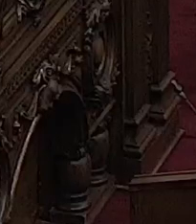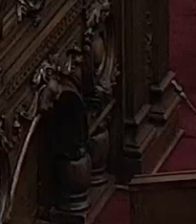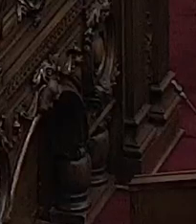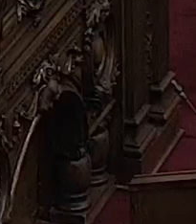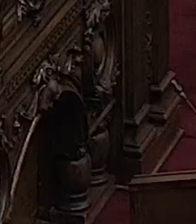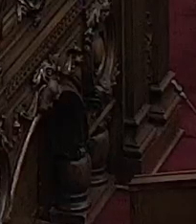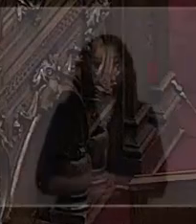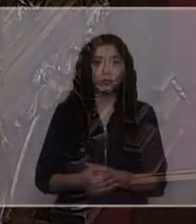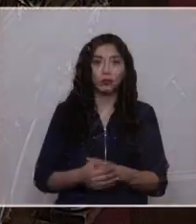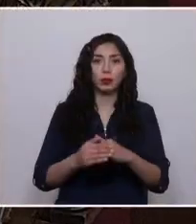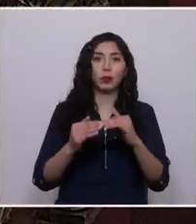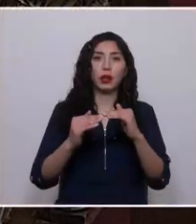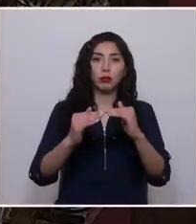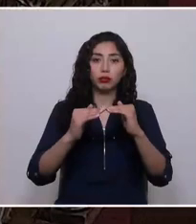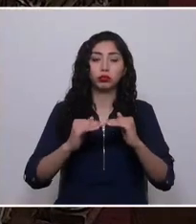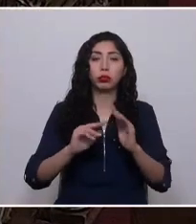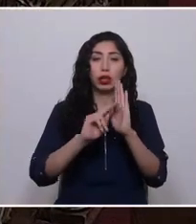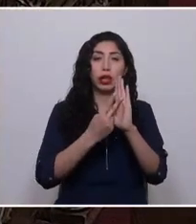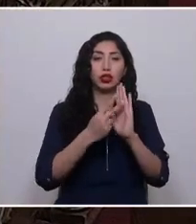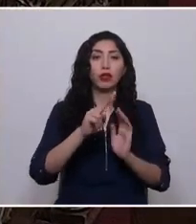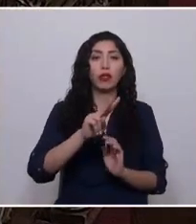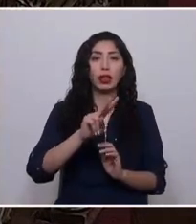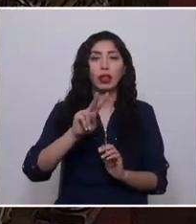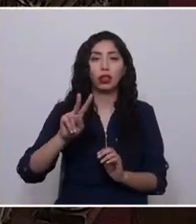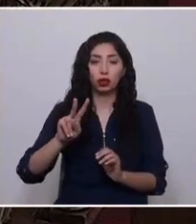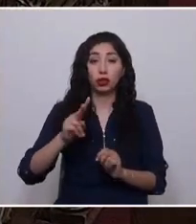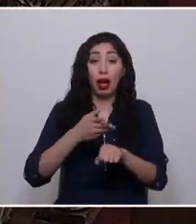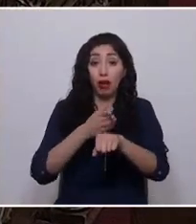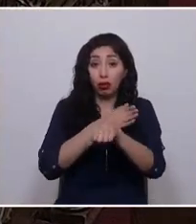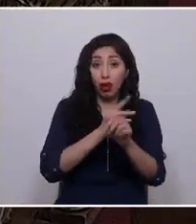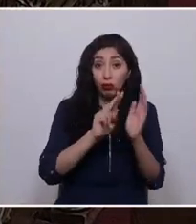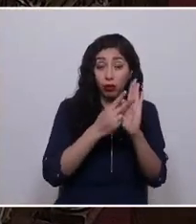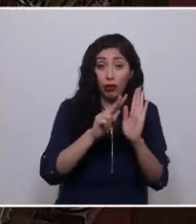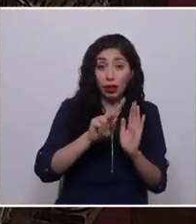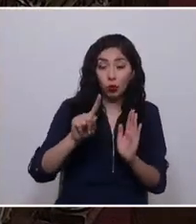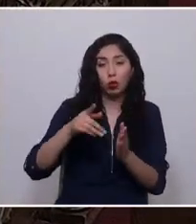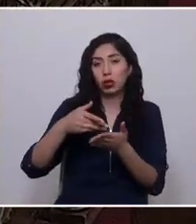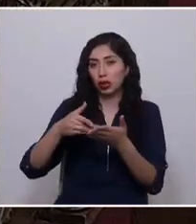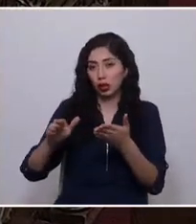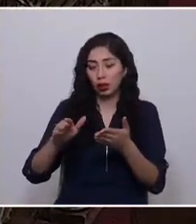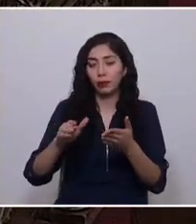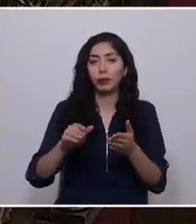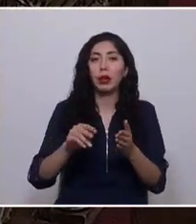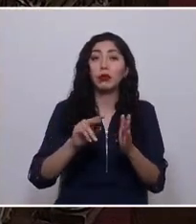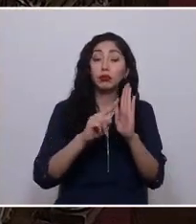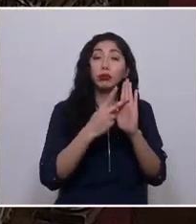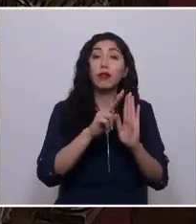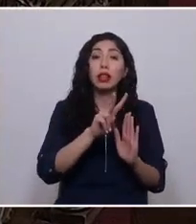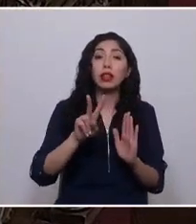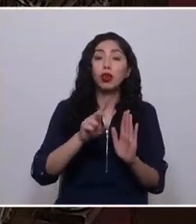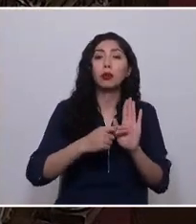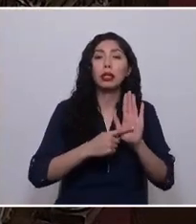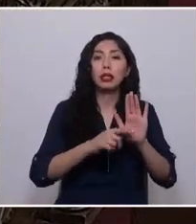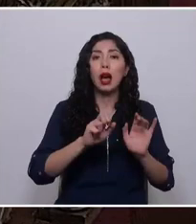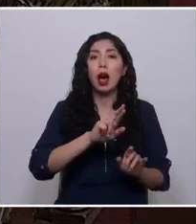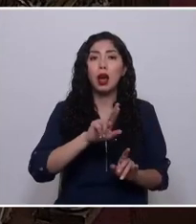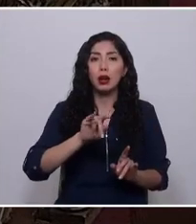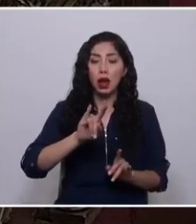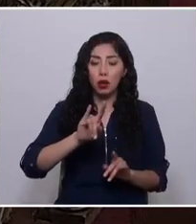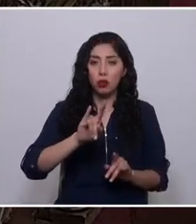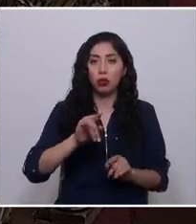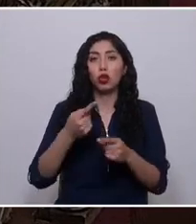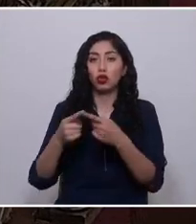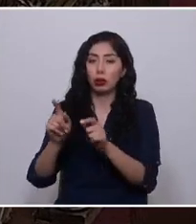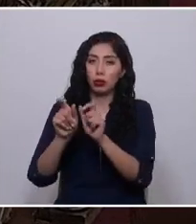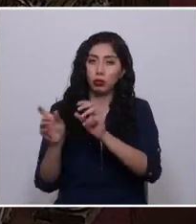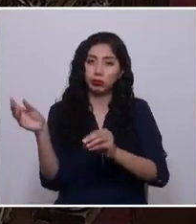Pasamos a la indicación número 22, también del convencional Arrau y otras autoras y autores, que incide en